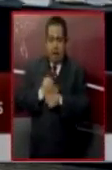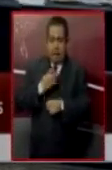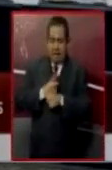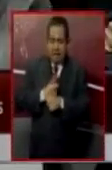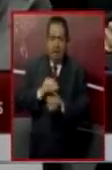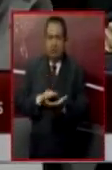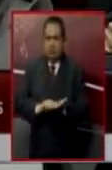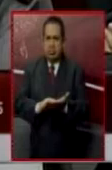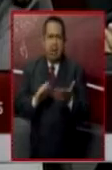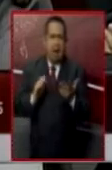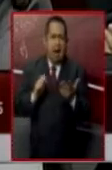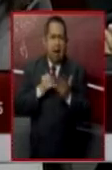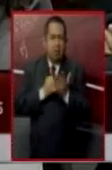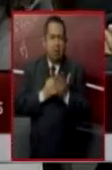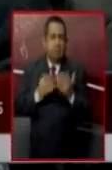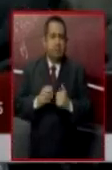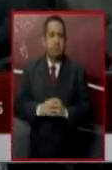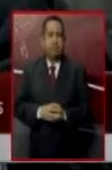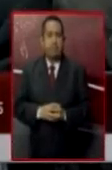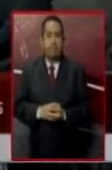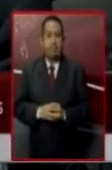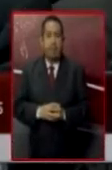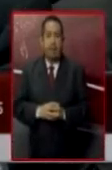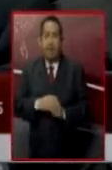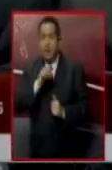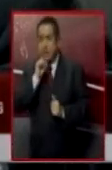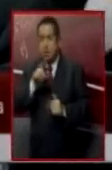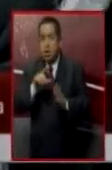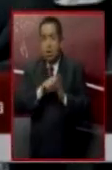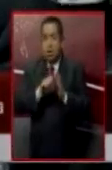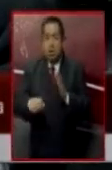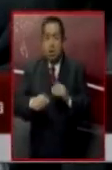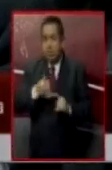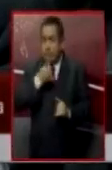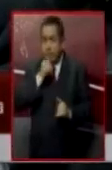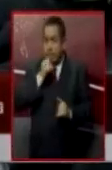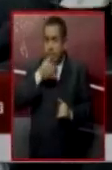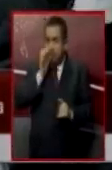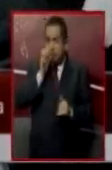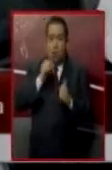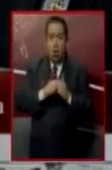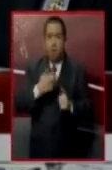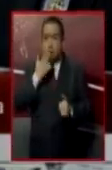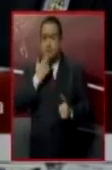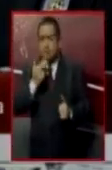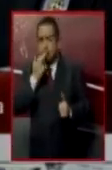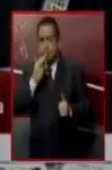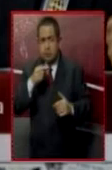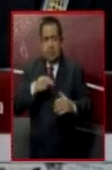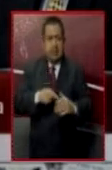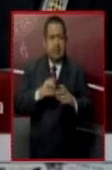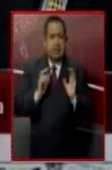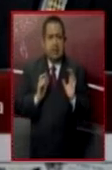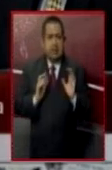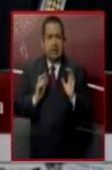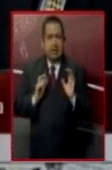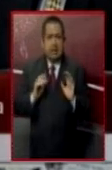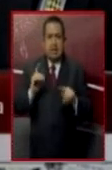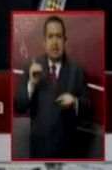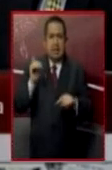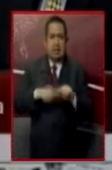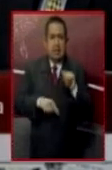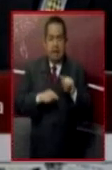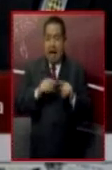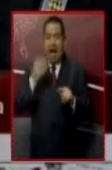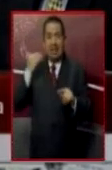La necesidad en donde las bebidas saborizadas, para este caso, se elimina la